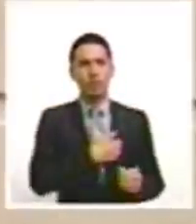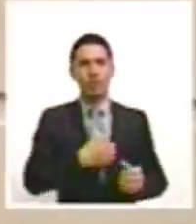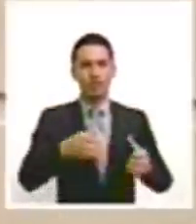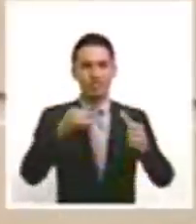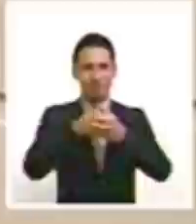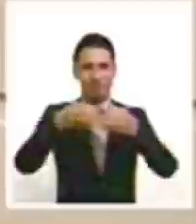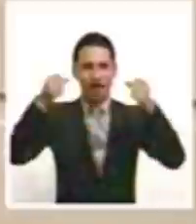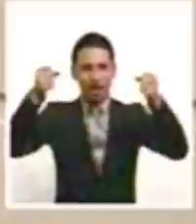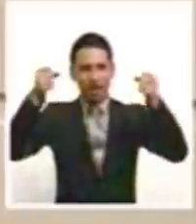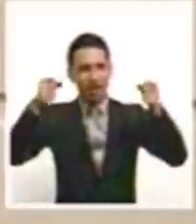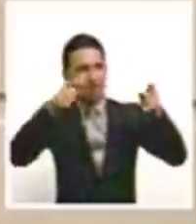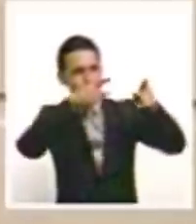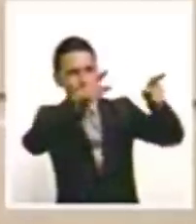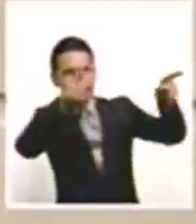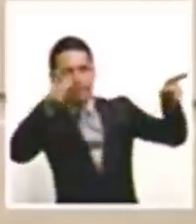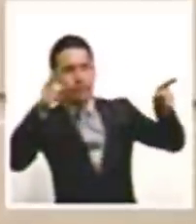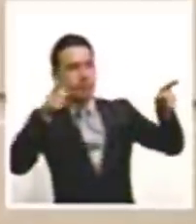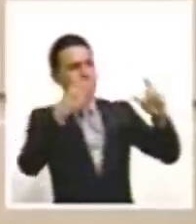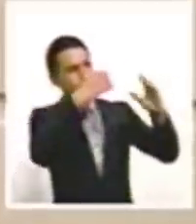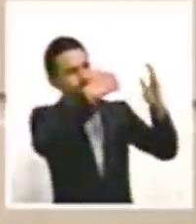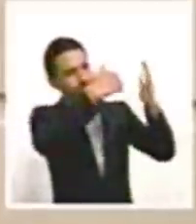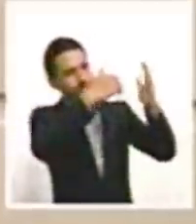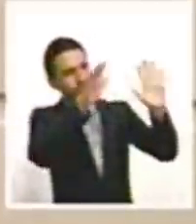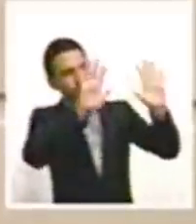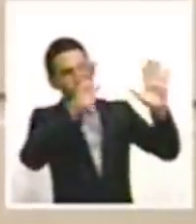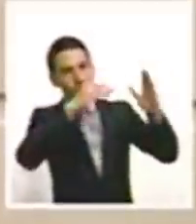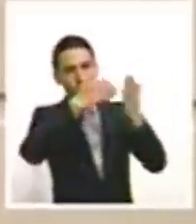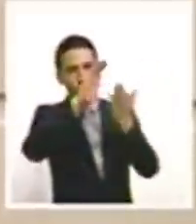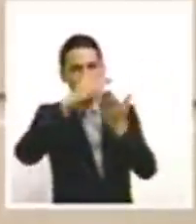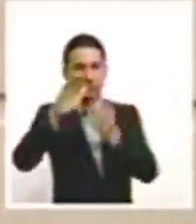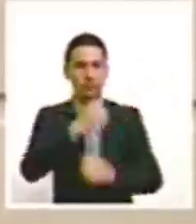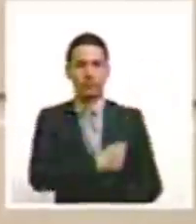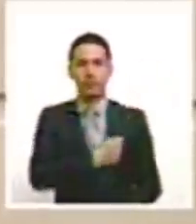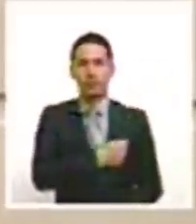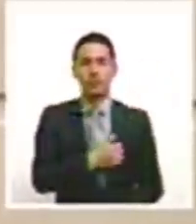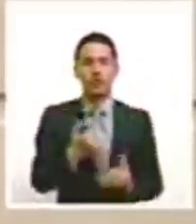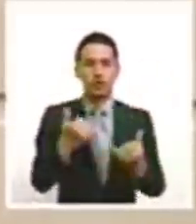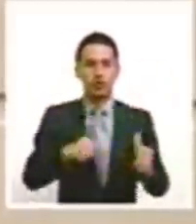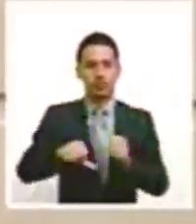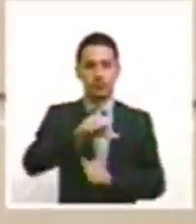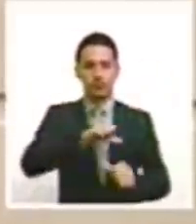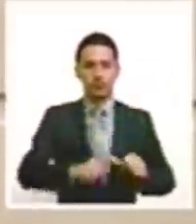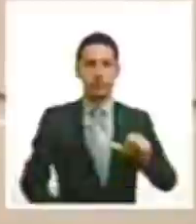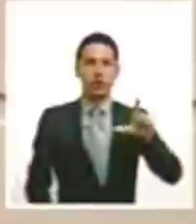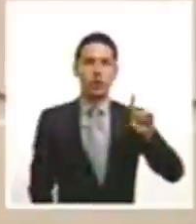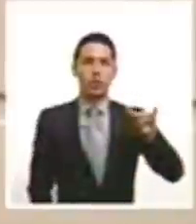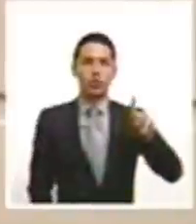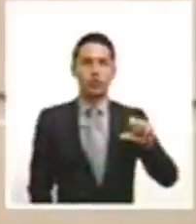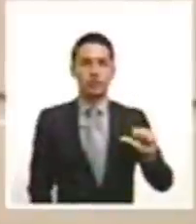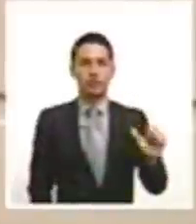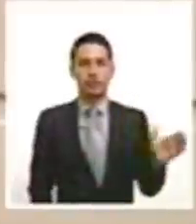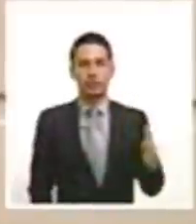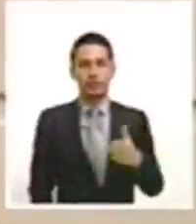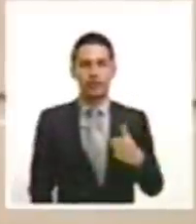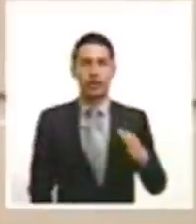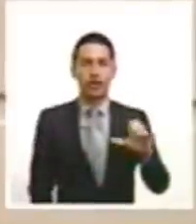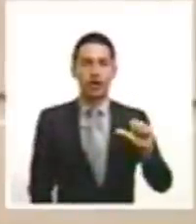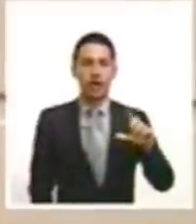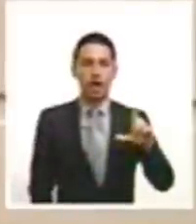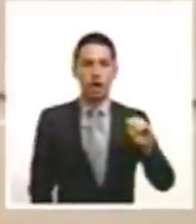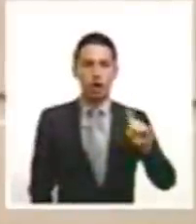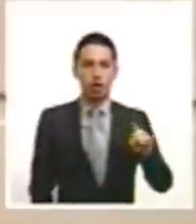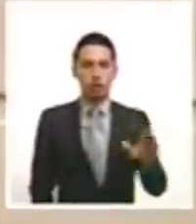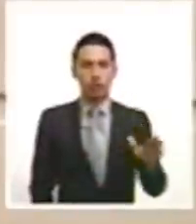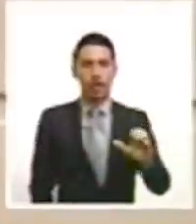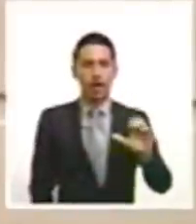favor. Tiene la palabra el senador Luis Carlos Avellaneda y luego el senador